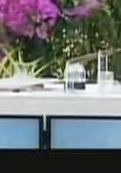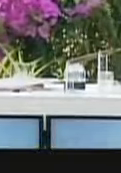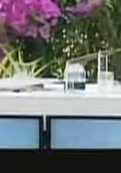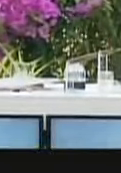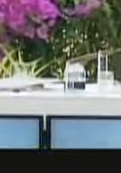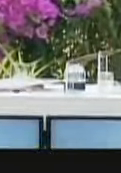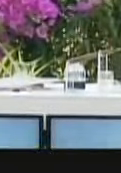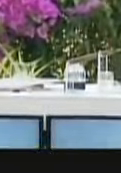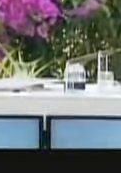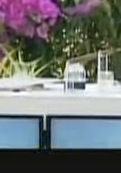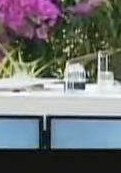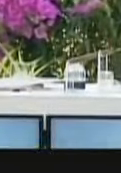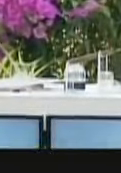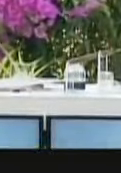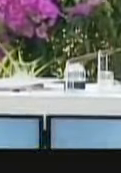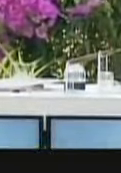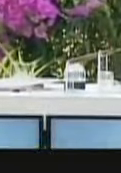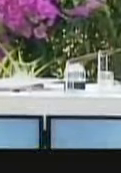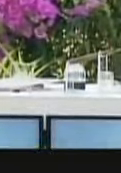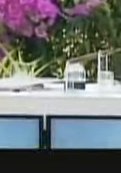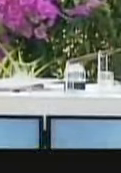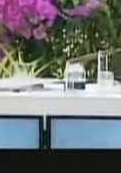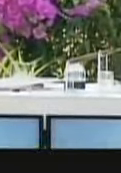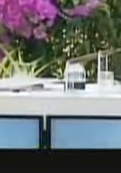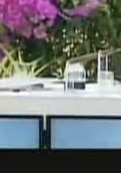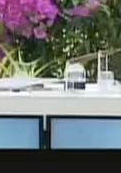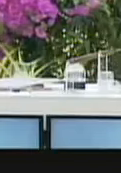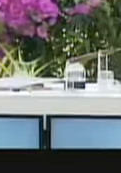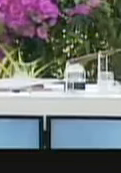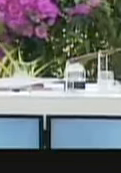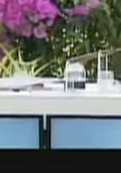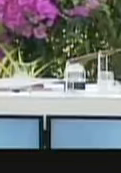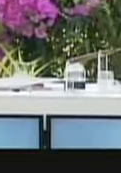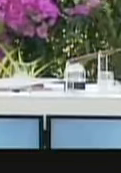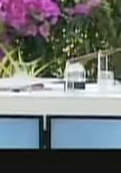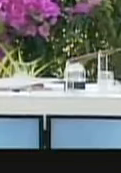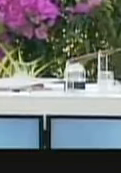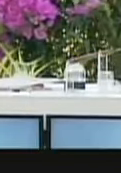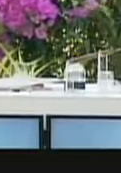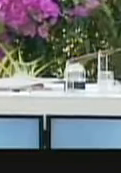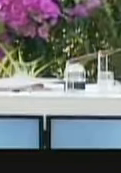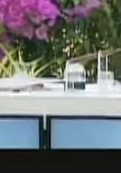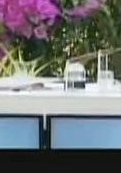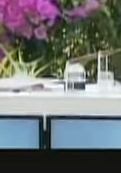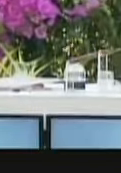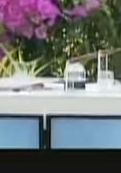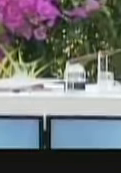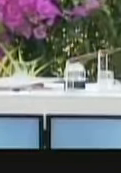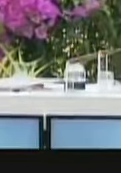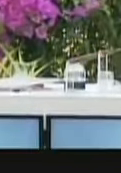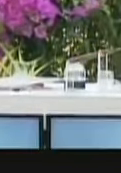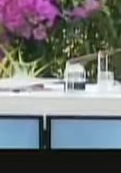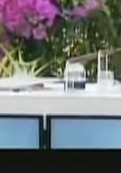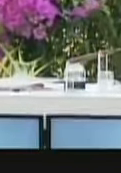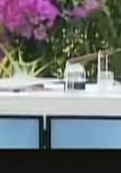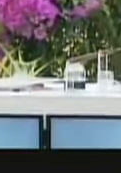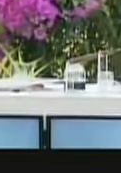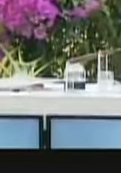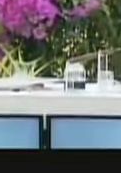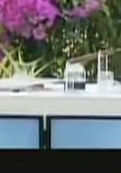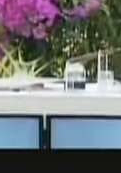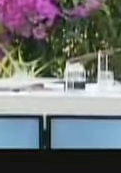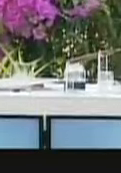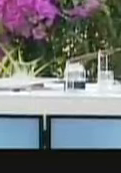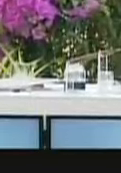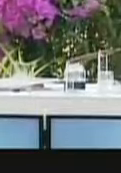profecía, una maldición, dijo, en pocos años América Latina estará cundida de fentanilo y los jóvenes estarán muriendo por